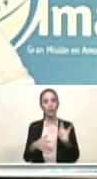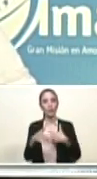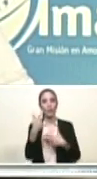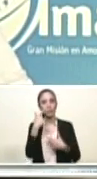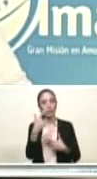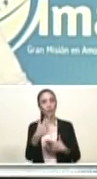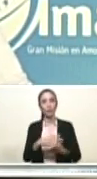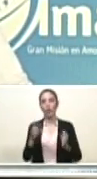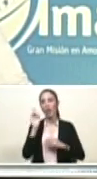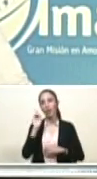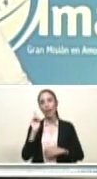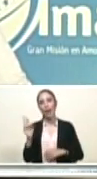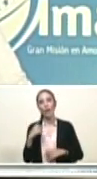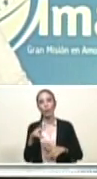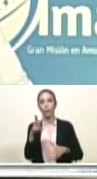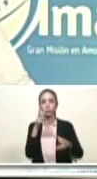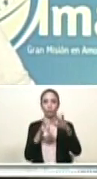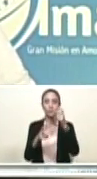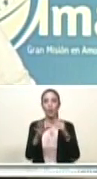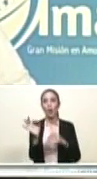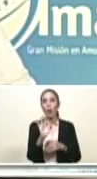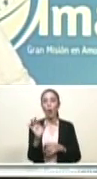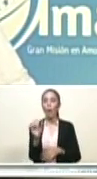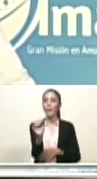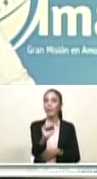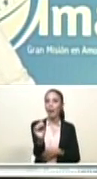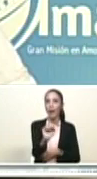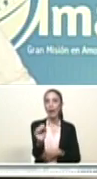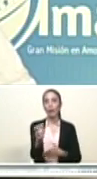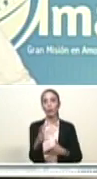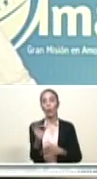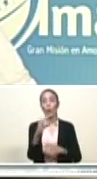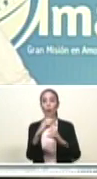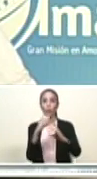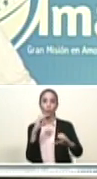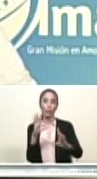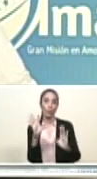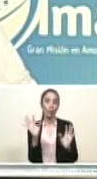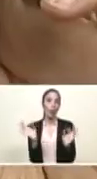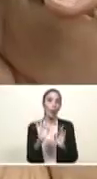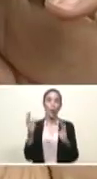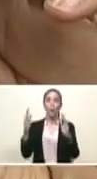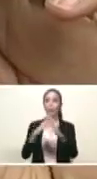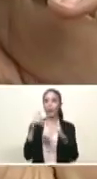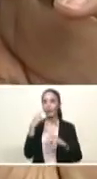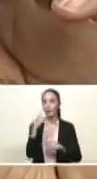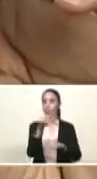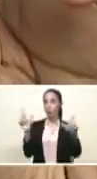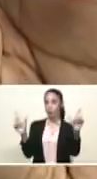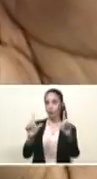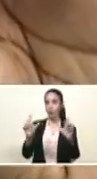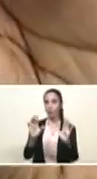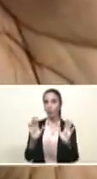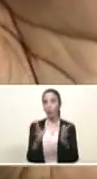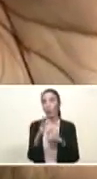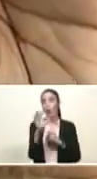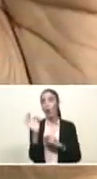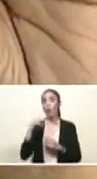que están en sus casas ya, los que van carrito por puesto, autobús, metro, trenes, a